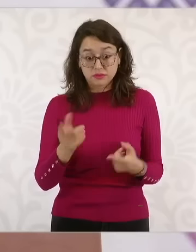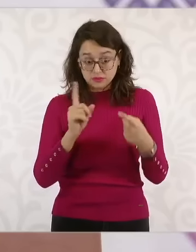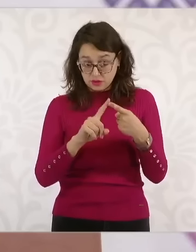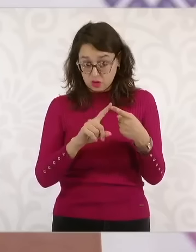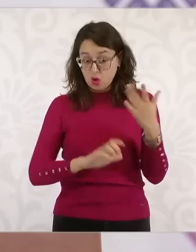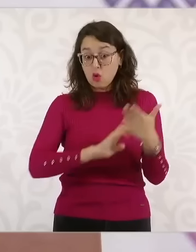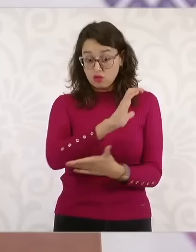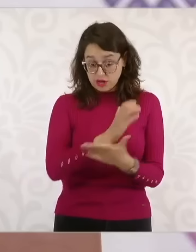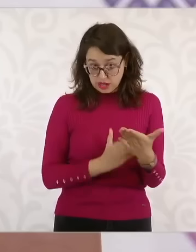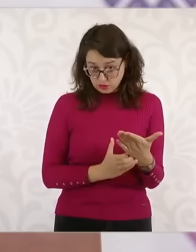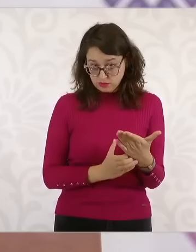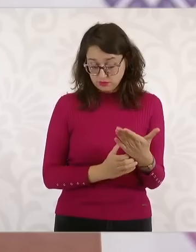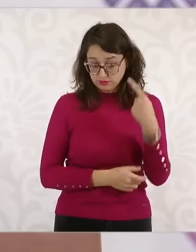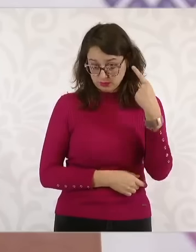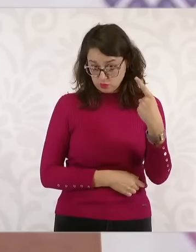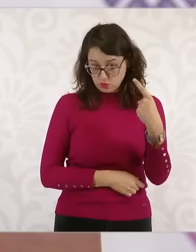parte.